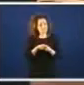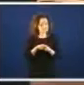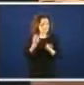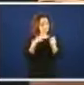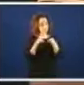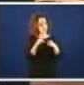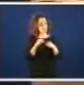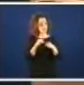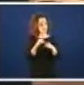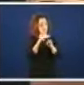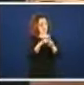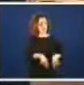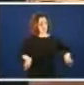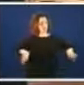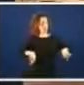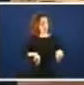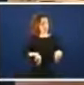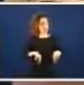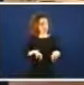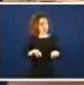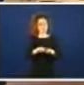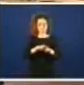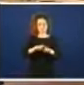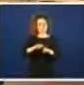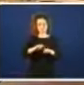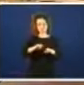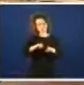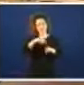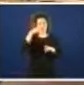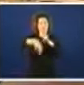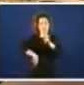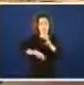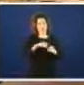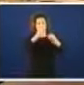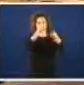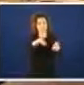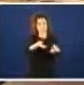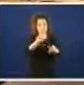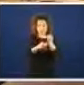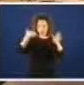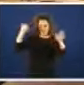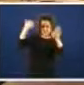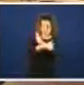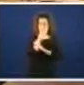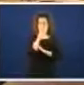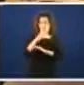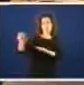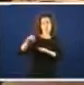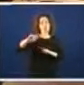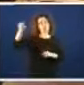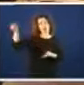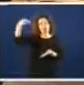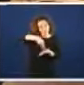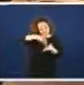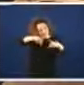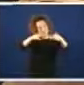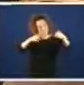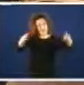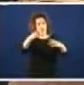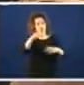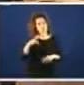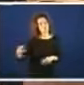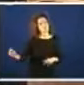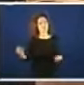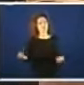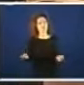poñer o ventilador E, mentrestanto, segue negándose a comparecer nesta Cámara Hagas,